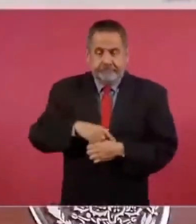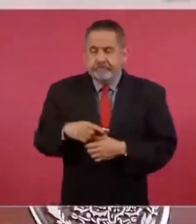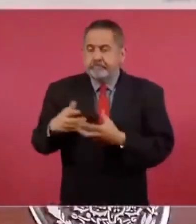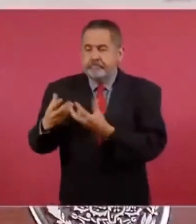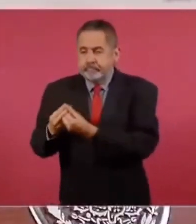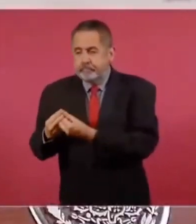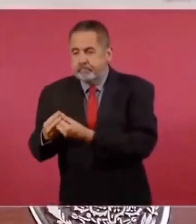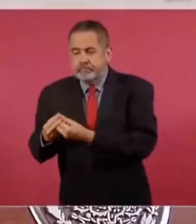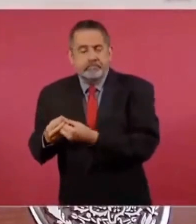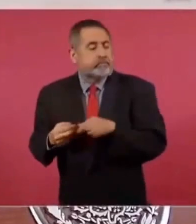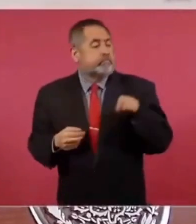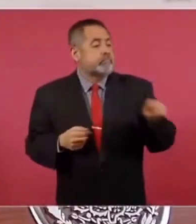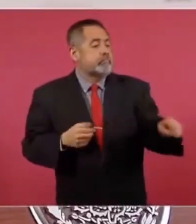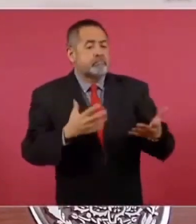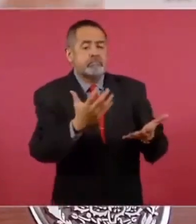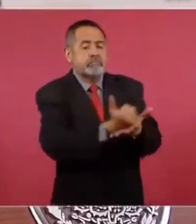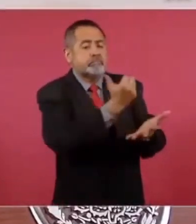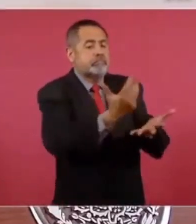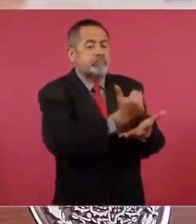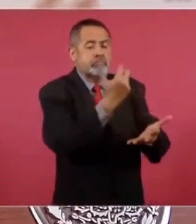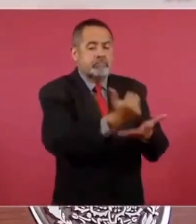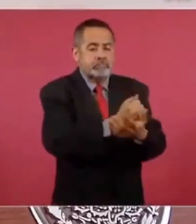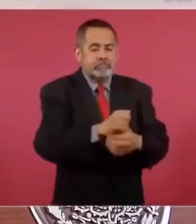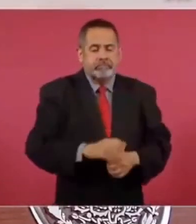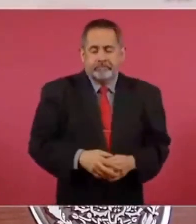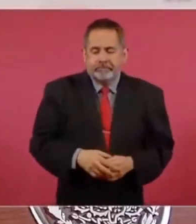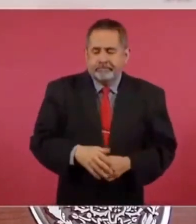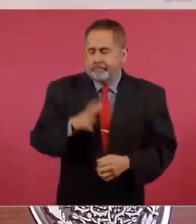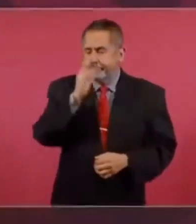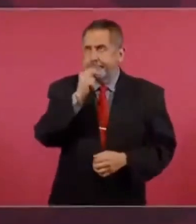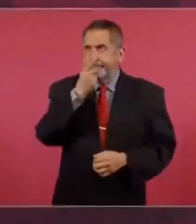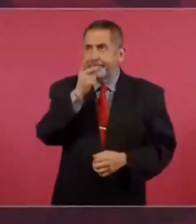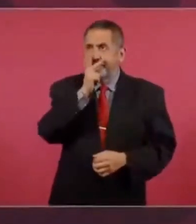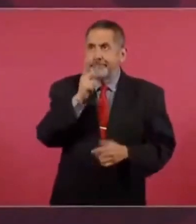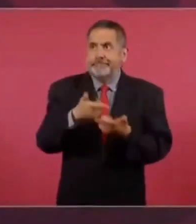adversarios. Ya no puedo hablar de partidos.